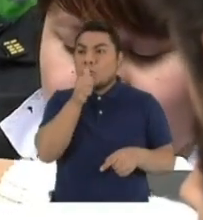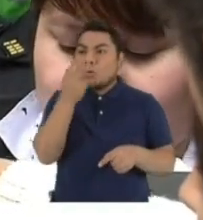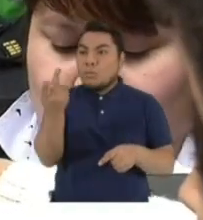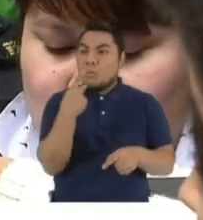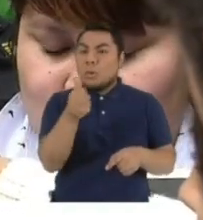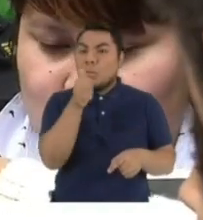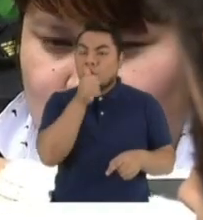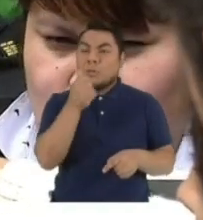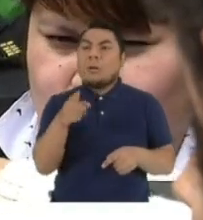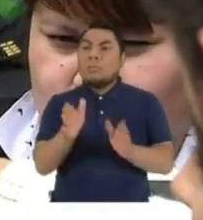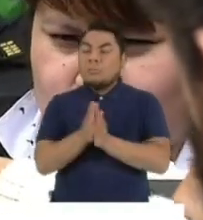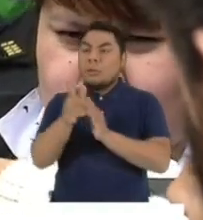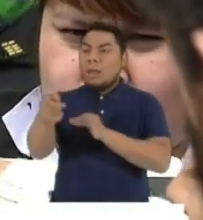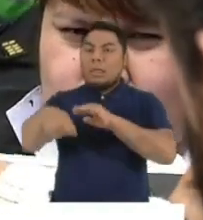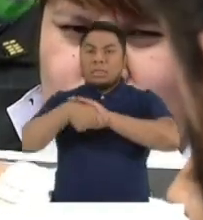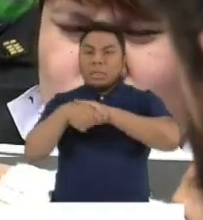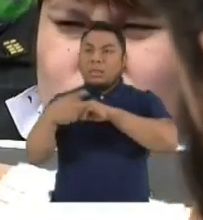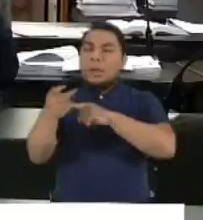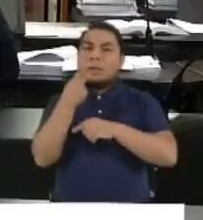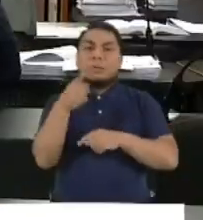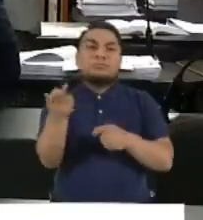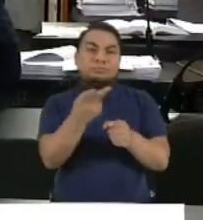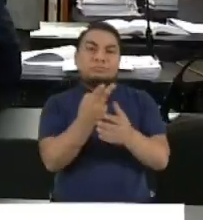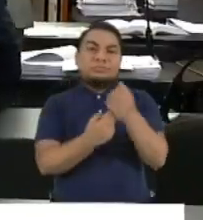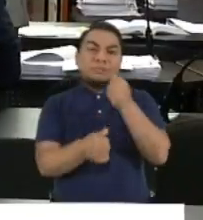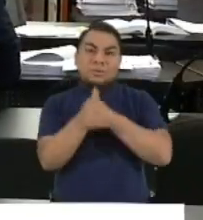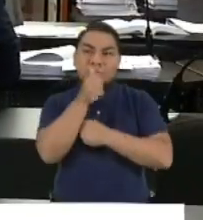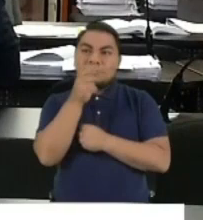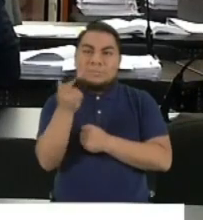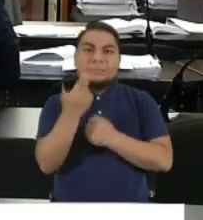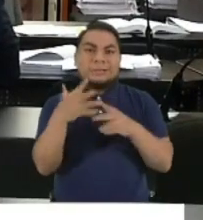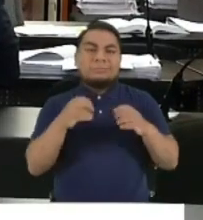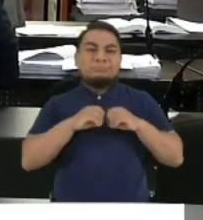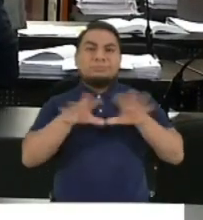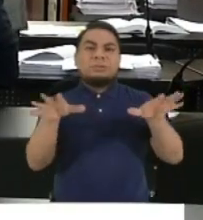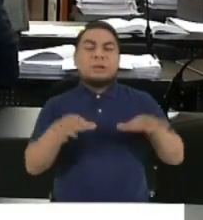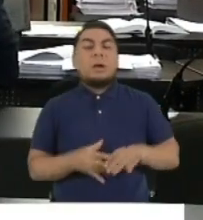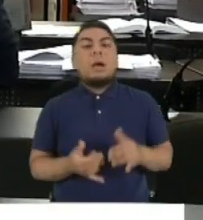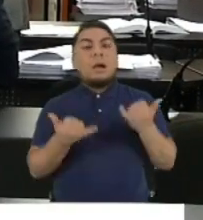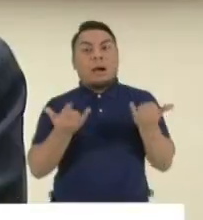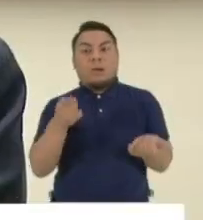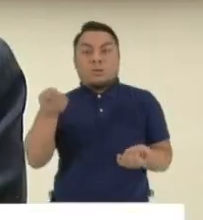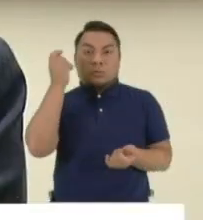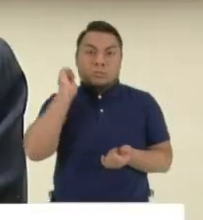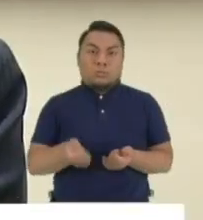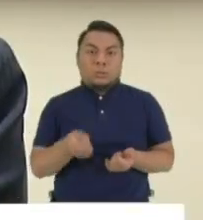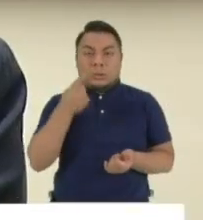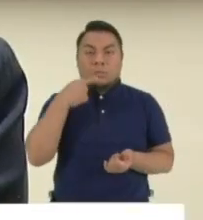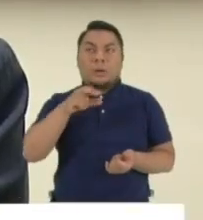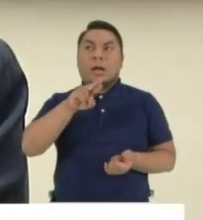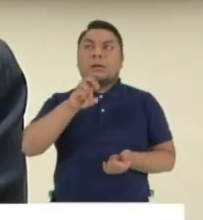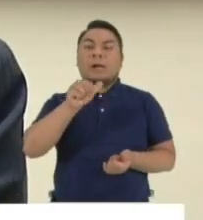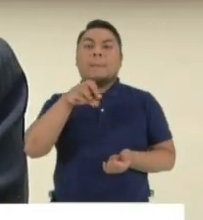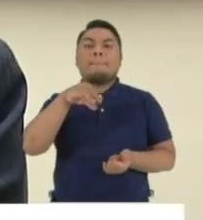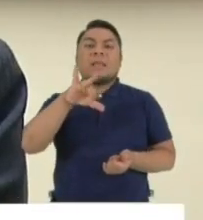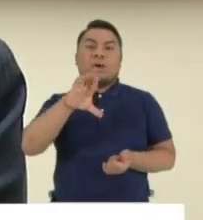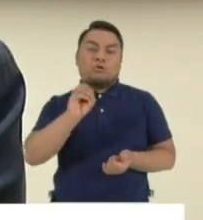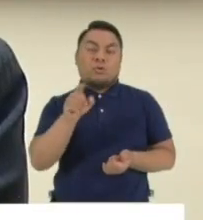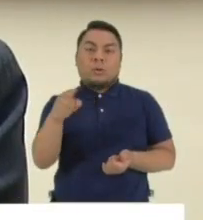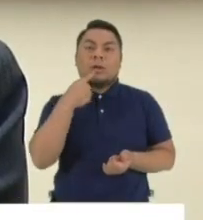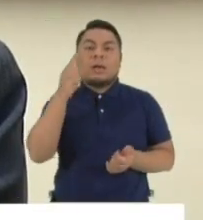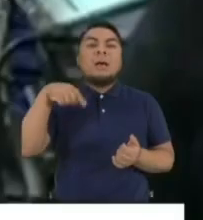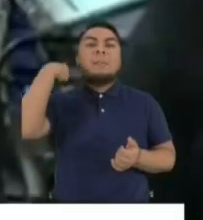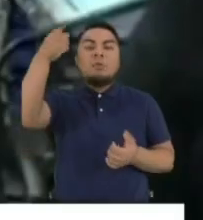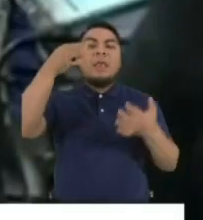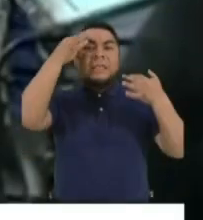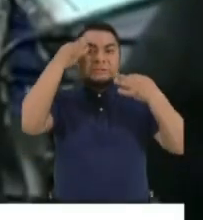son parte más bien de las prácticas de las organizaciones criminales. En los próximos días, la sala presidida por el juez Ramiro Salinas